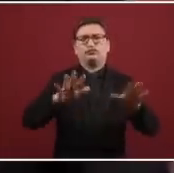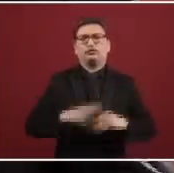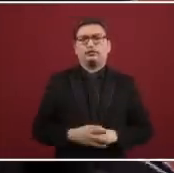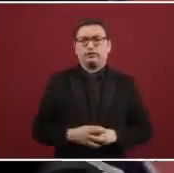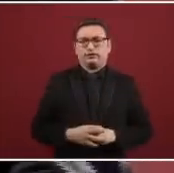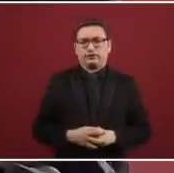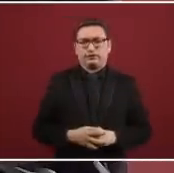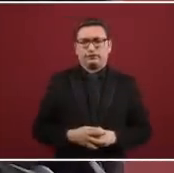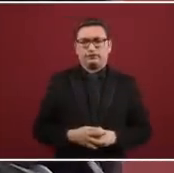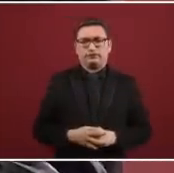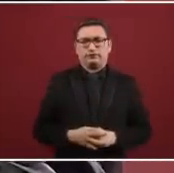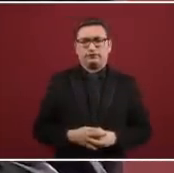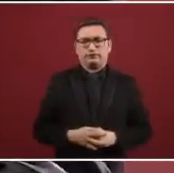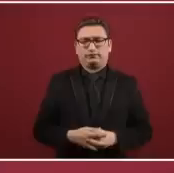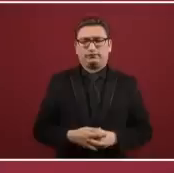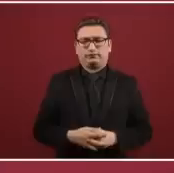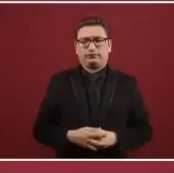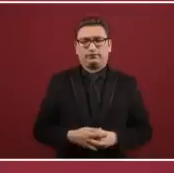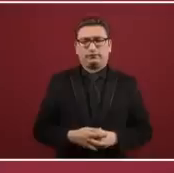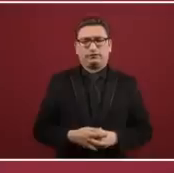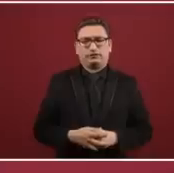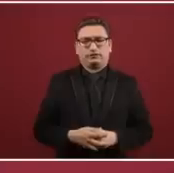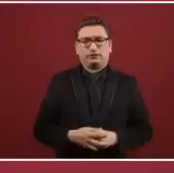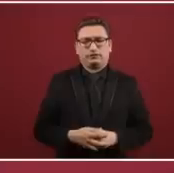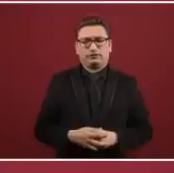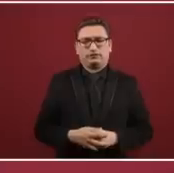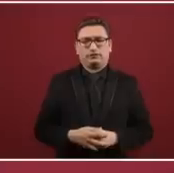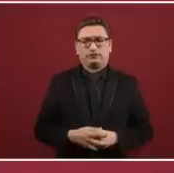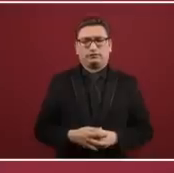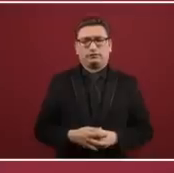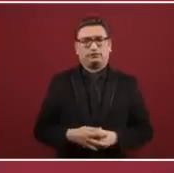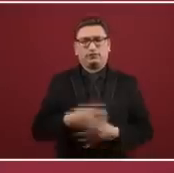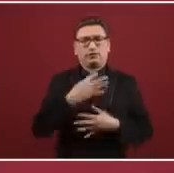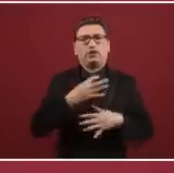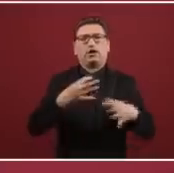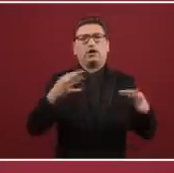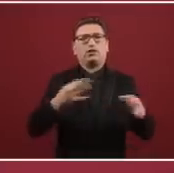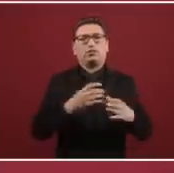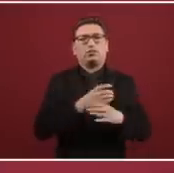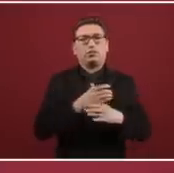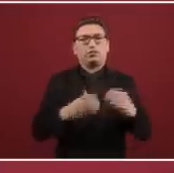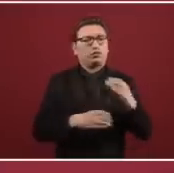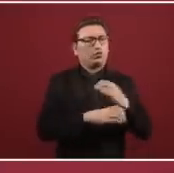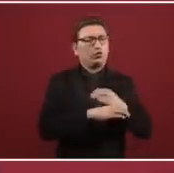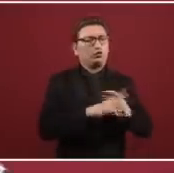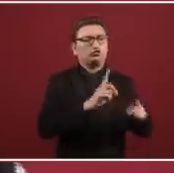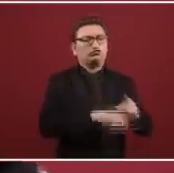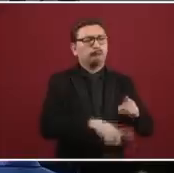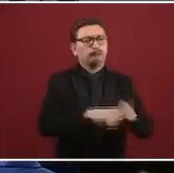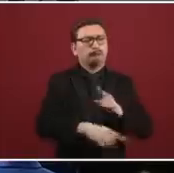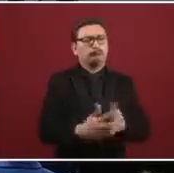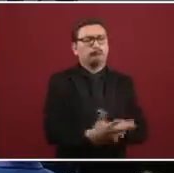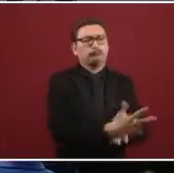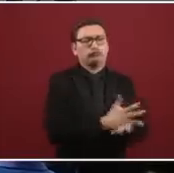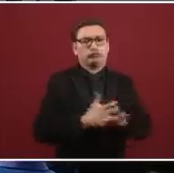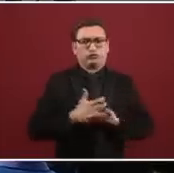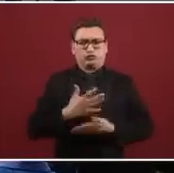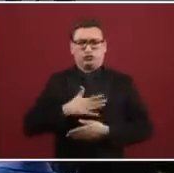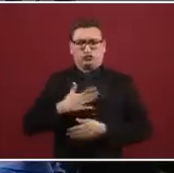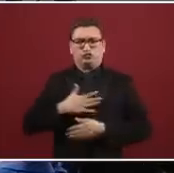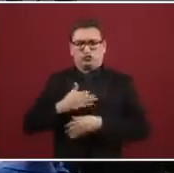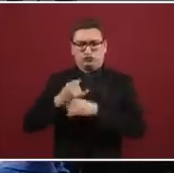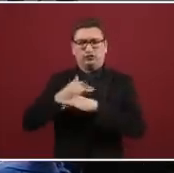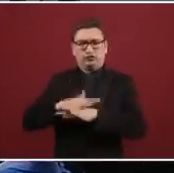de lo que se confisque. Yo tengo el informe cada